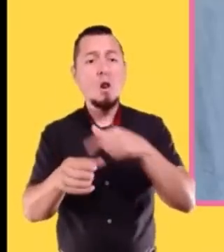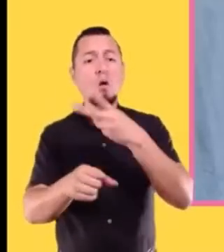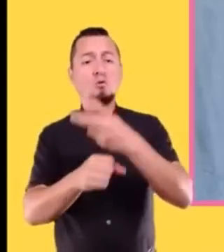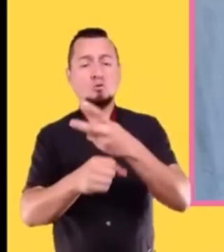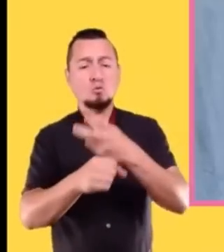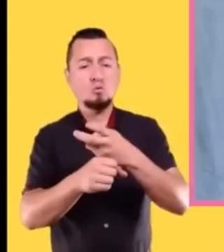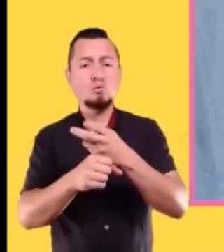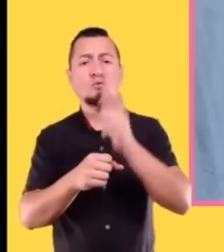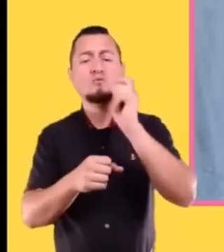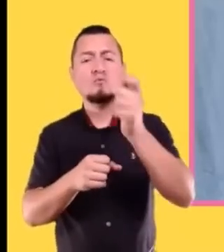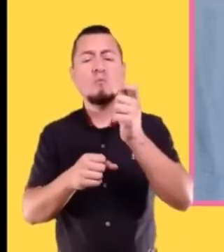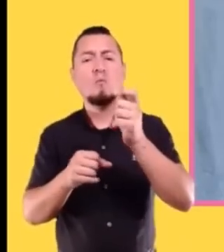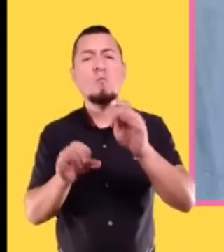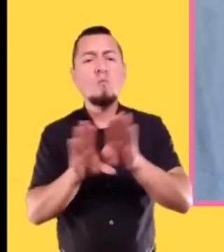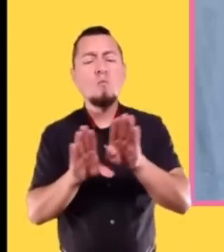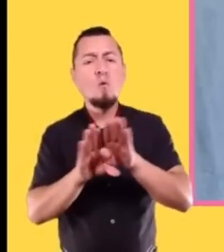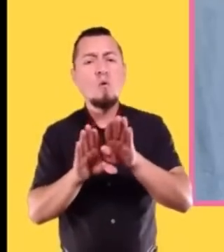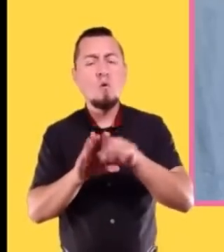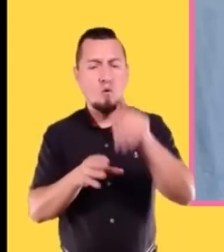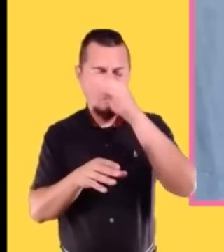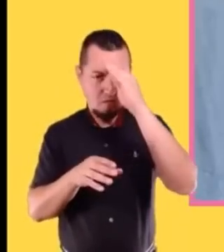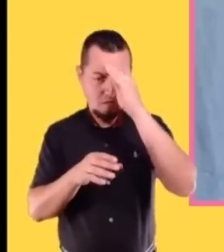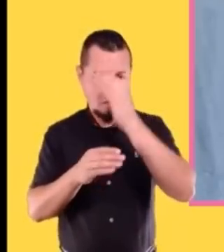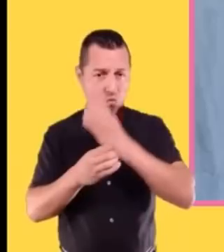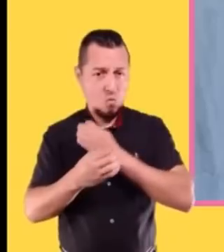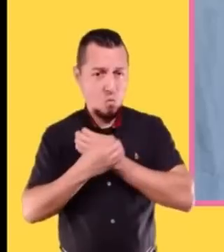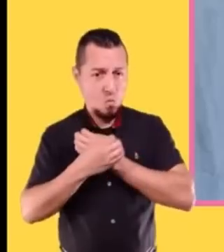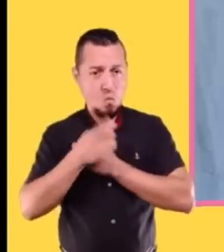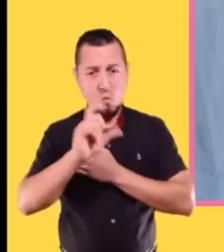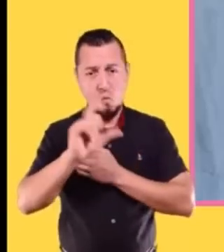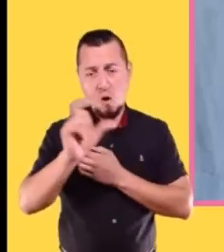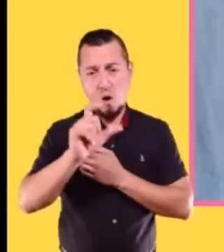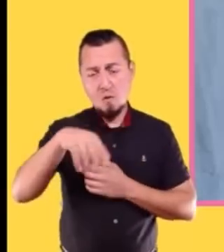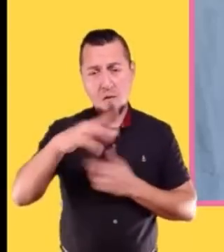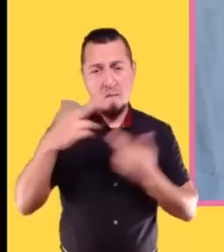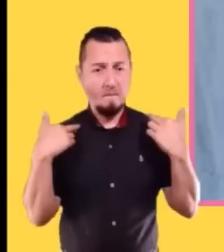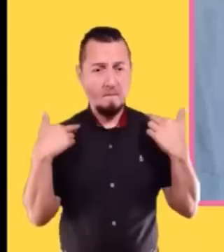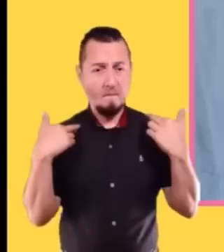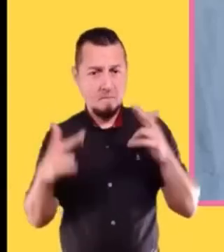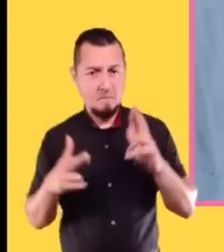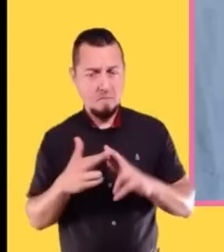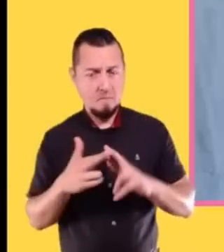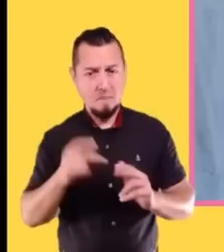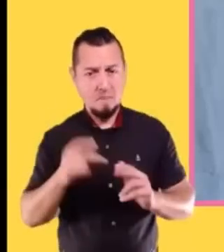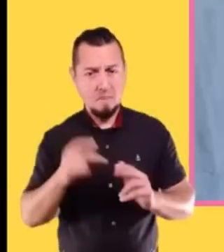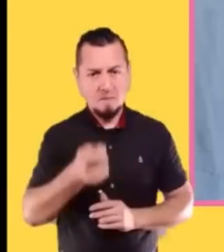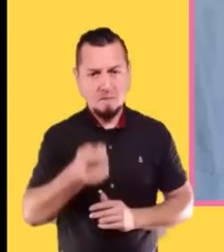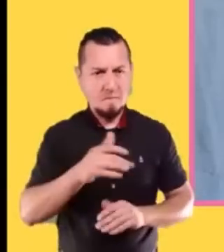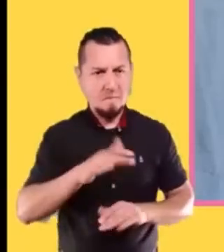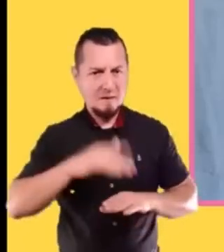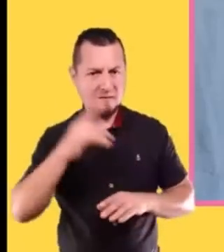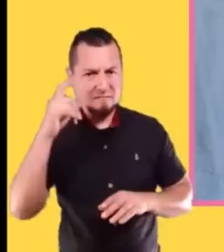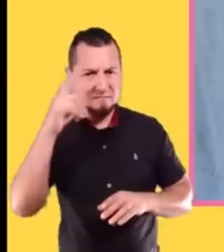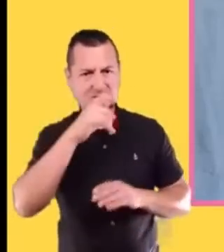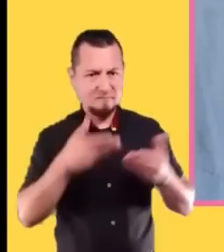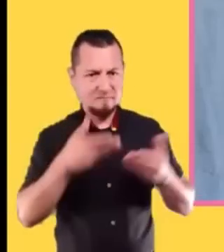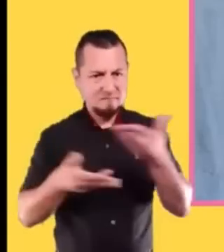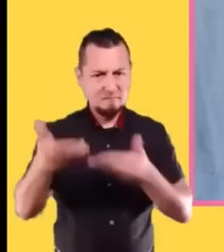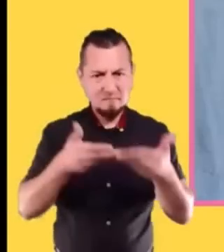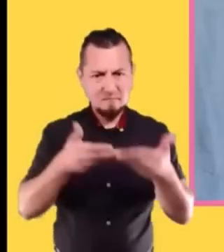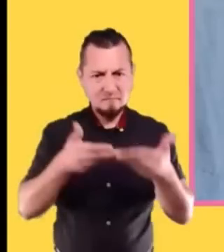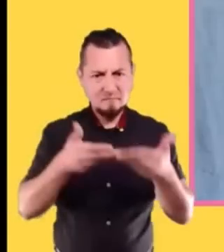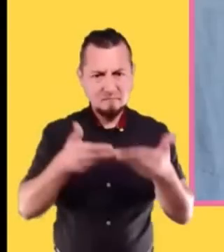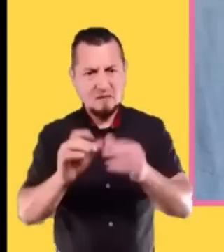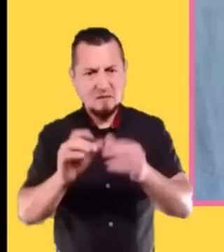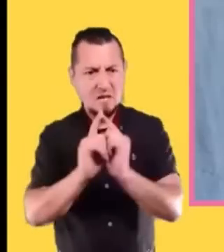complejo puede ser el tema educativo cuando a lo mejor a los maestros les pueda resultar más complicado estar combinando mecanismos donde el